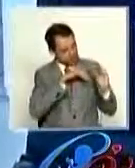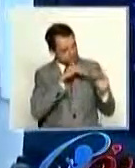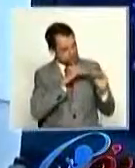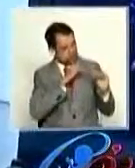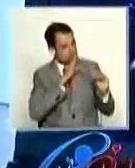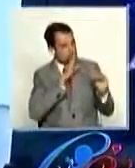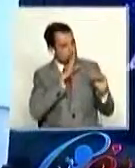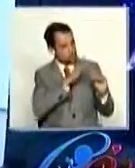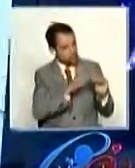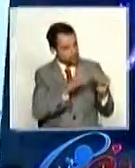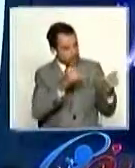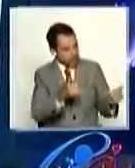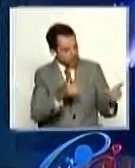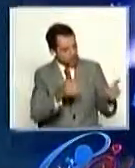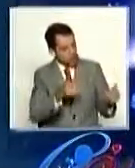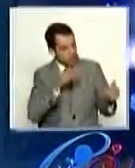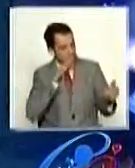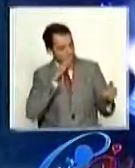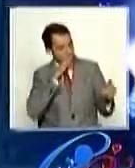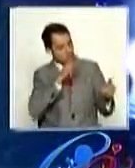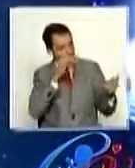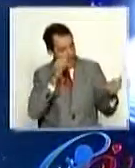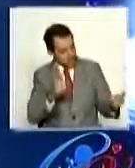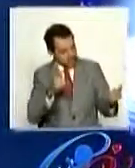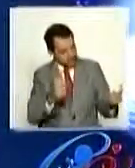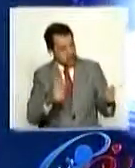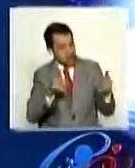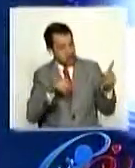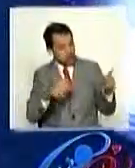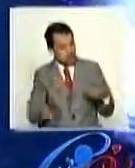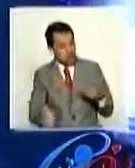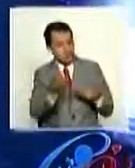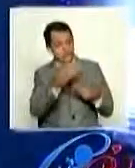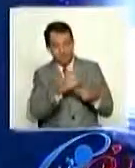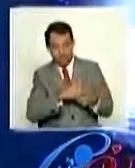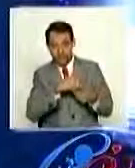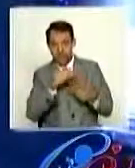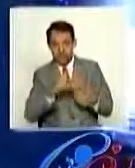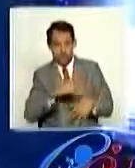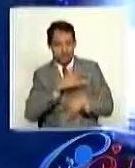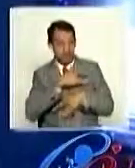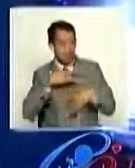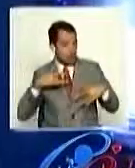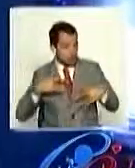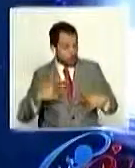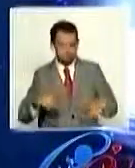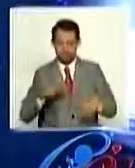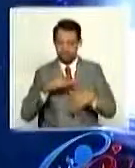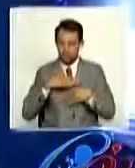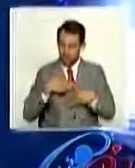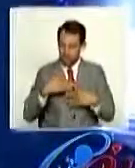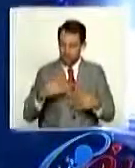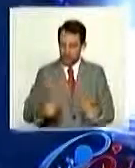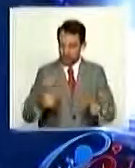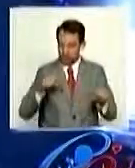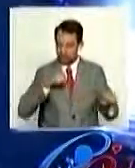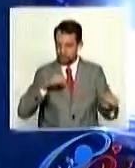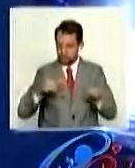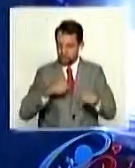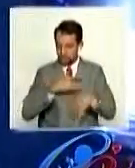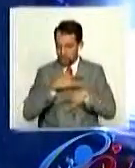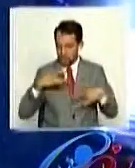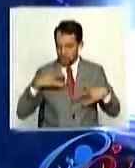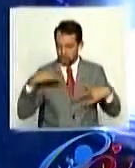futuro. Muchos pacientes que han venido a consulta han cambiado porque encontramos patologías o